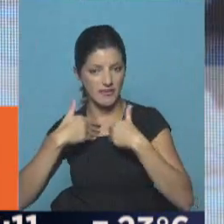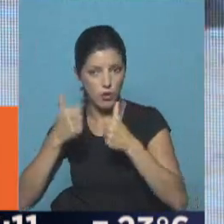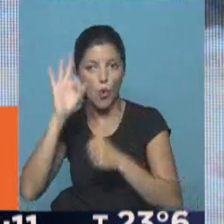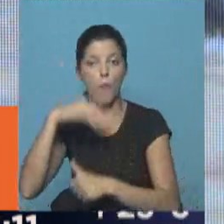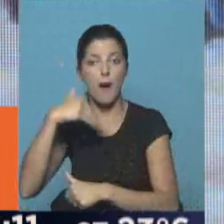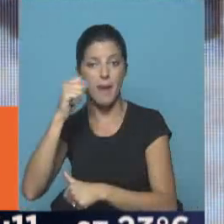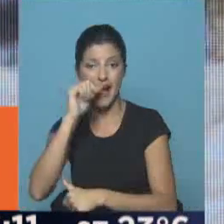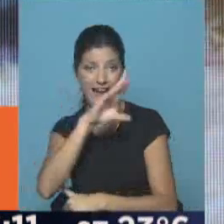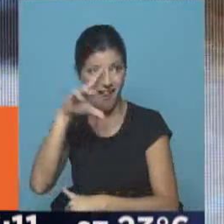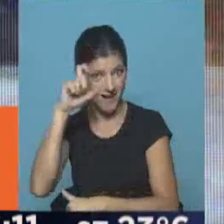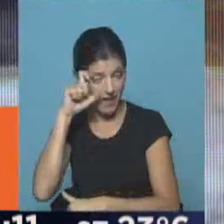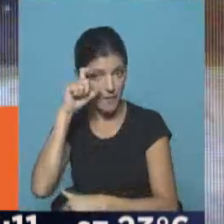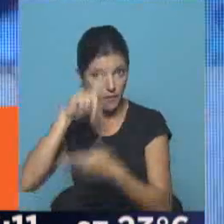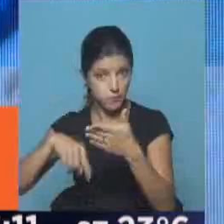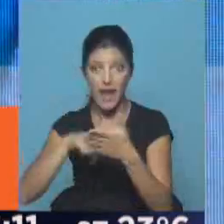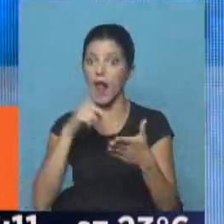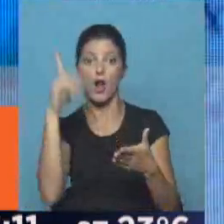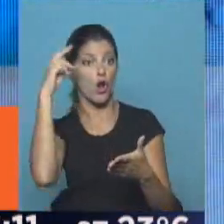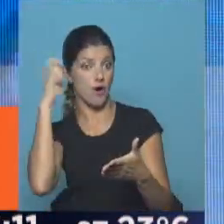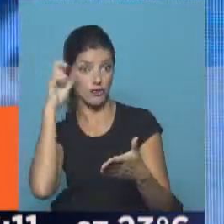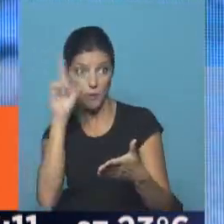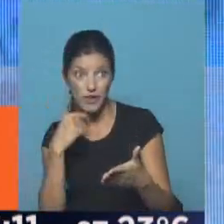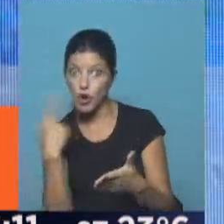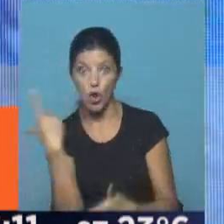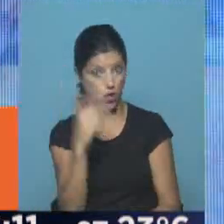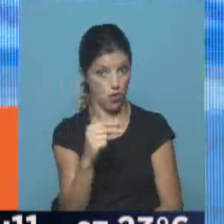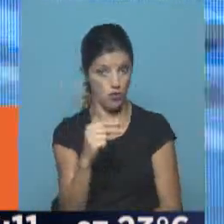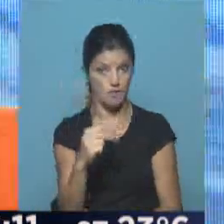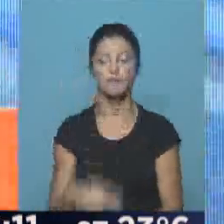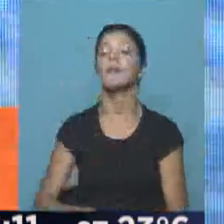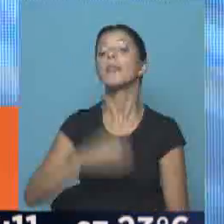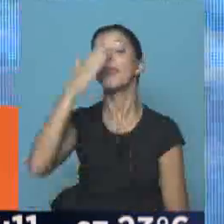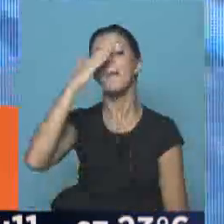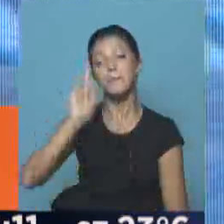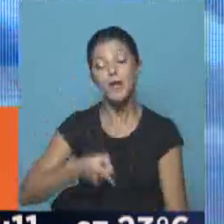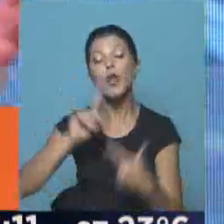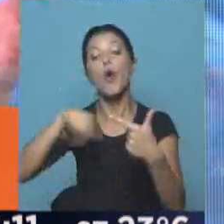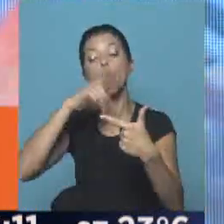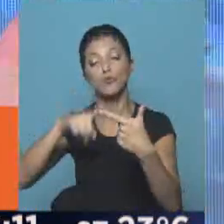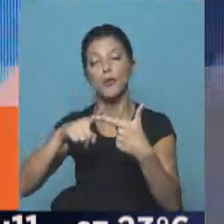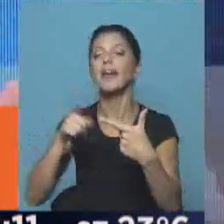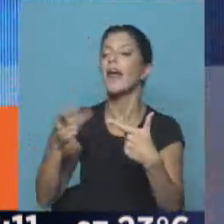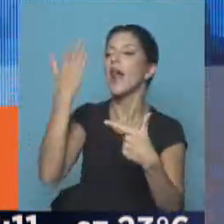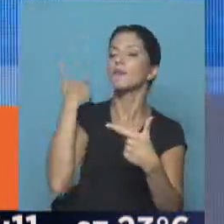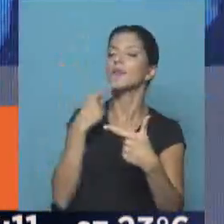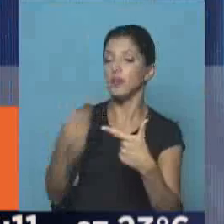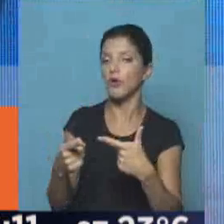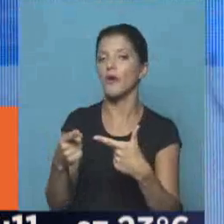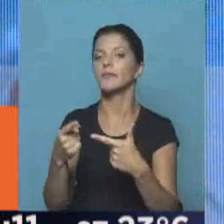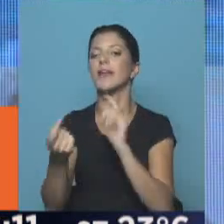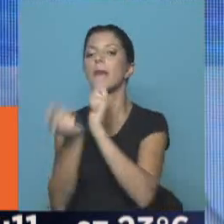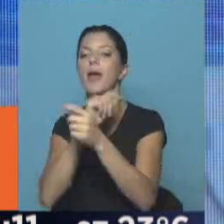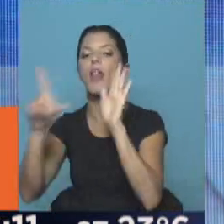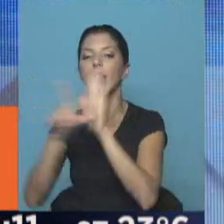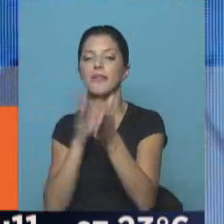digamos, por un lado, y por el otro lado, la justicia, que le bloqueó otra de sus iniciativas más importantes, que fue la reforma migratoria. Digamos.